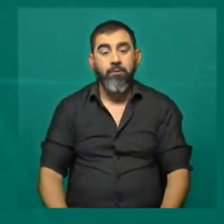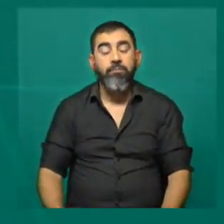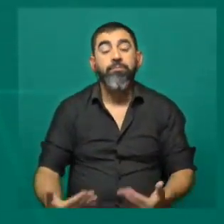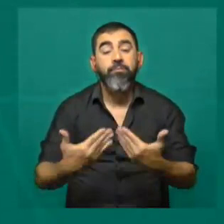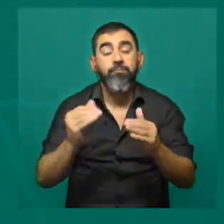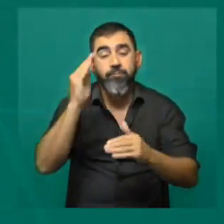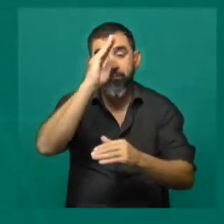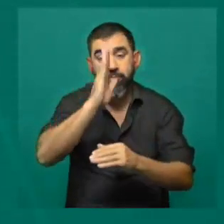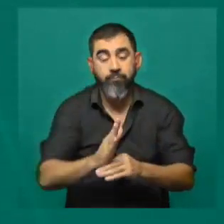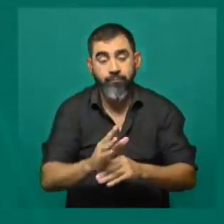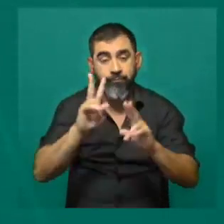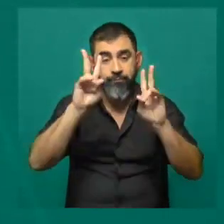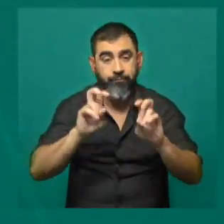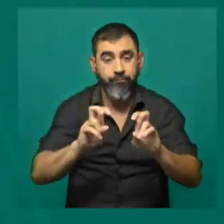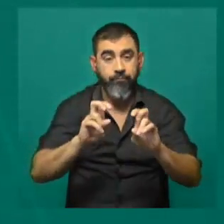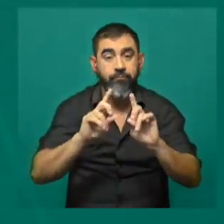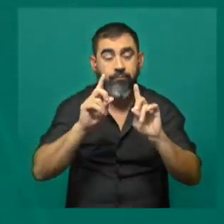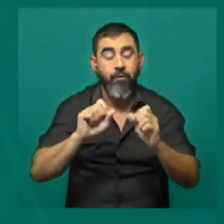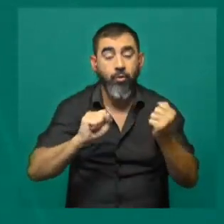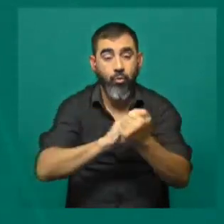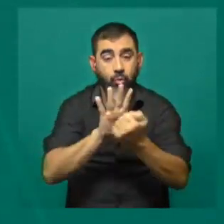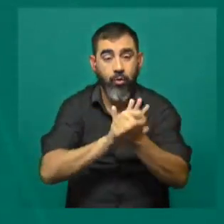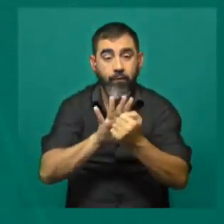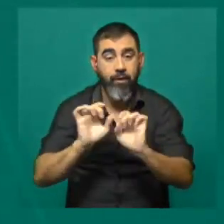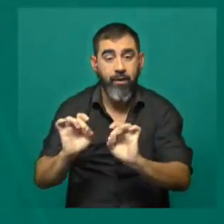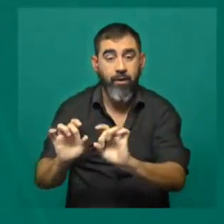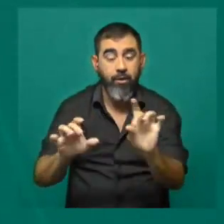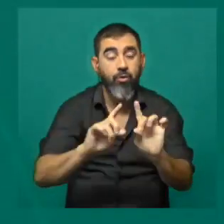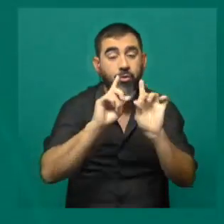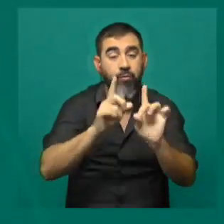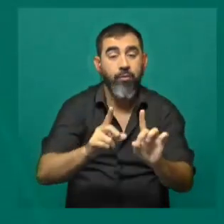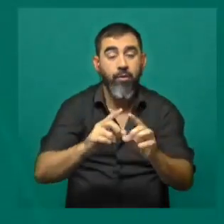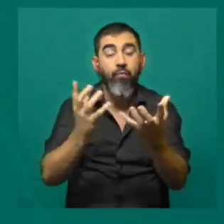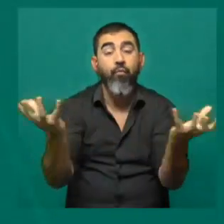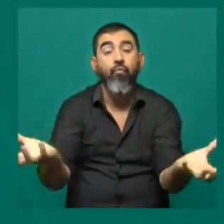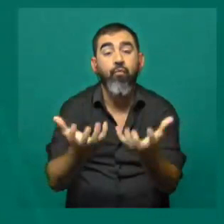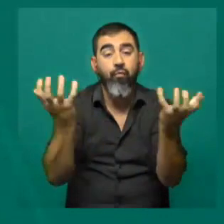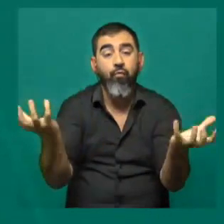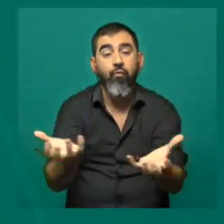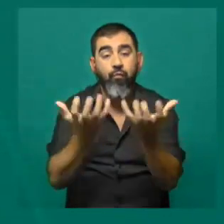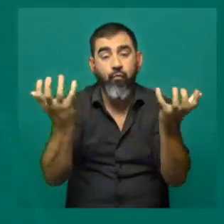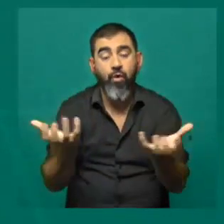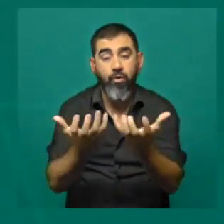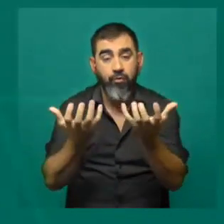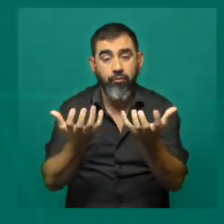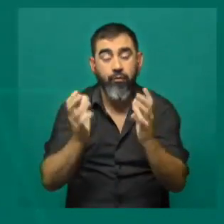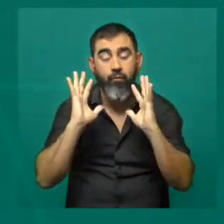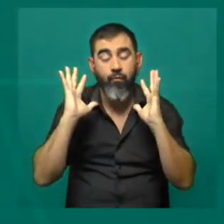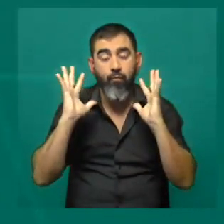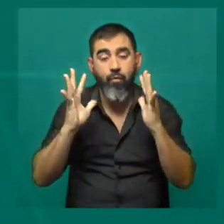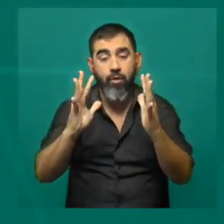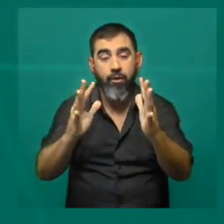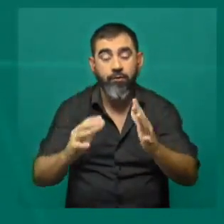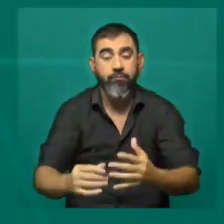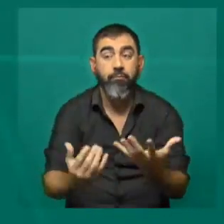con lo de Brasil empezamos con una Nueva Ola de Kobe 19 y ni que hablar La ola de incendios forestales no que